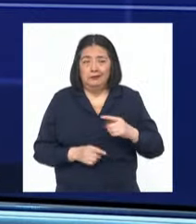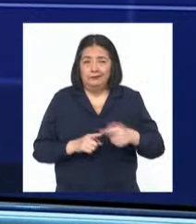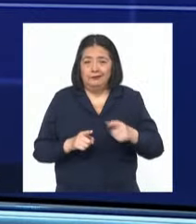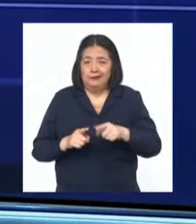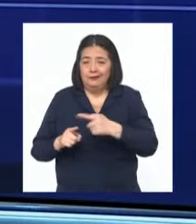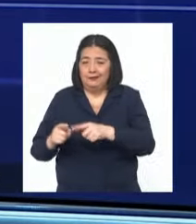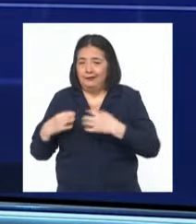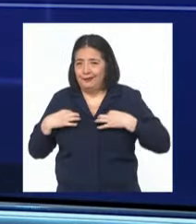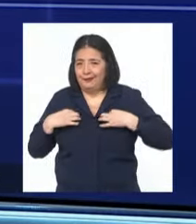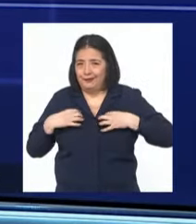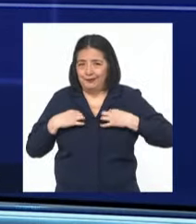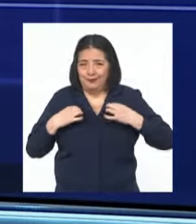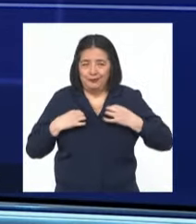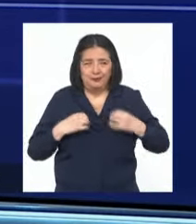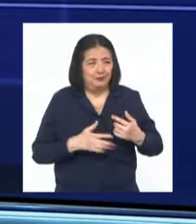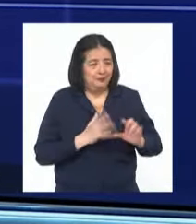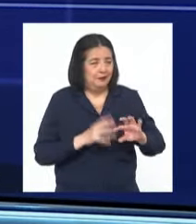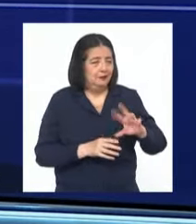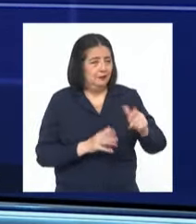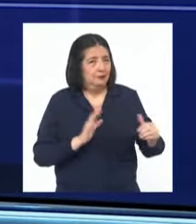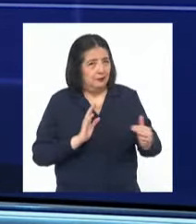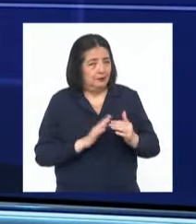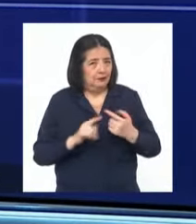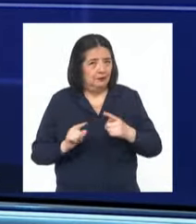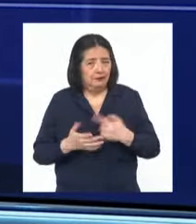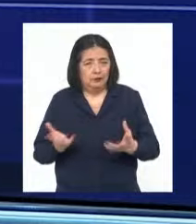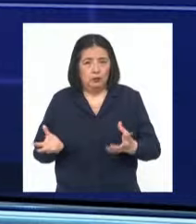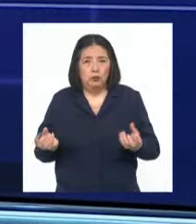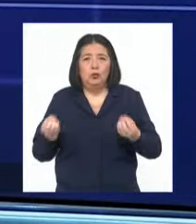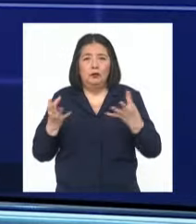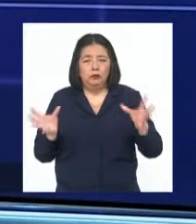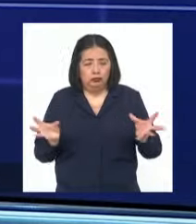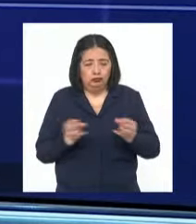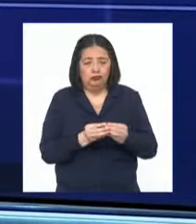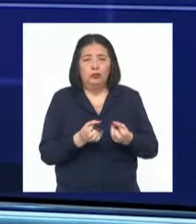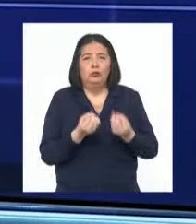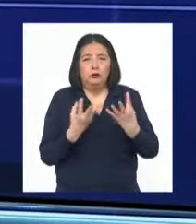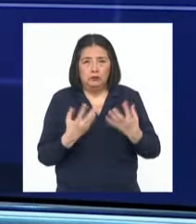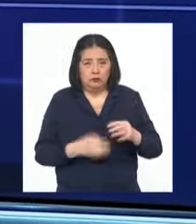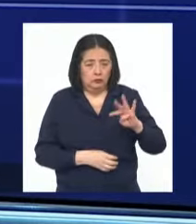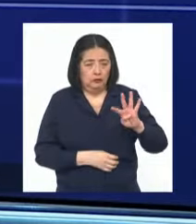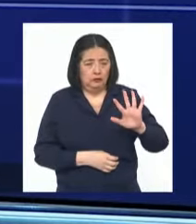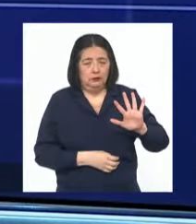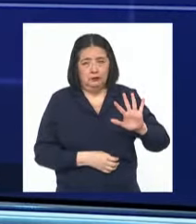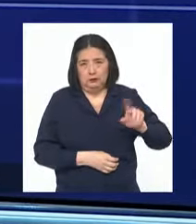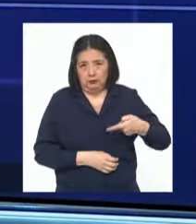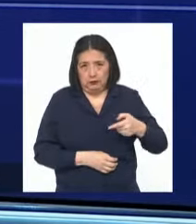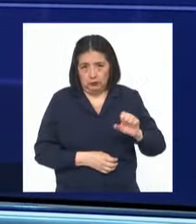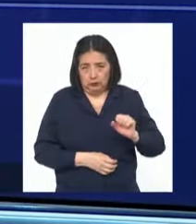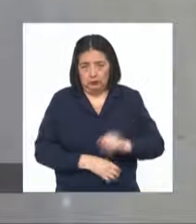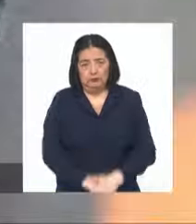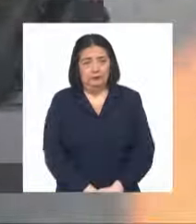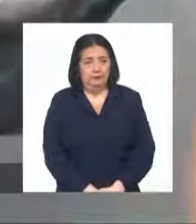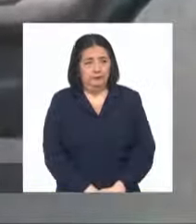diferentes tiendas por departamento. La mercadería en suma está valorizada en 45 mil soles.